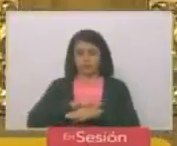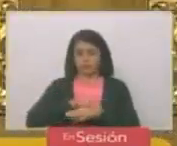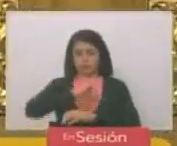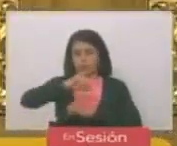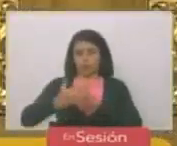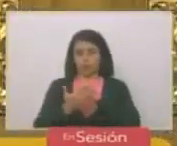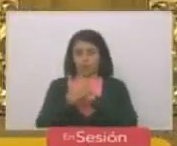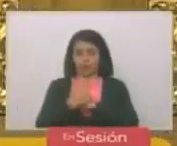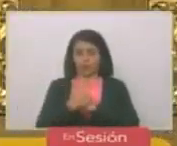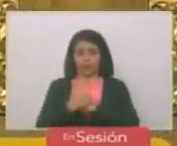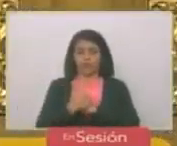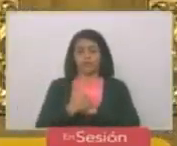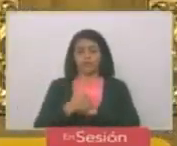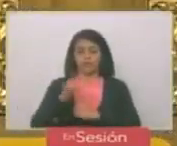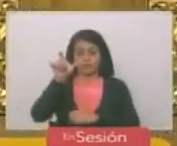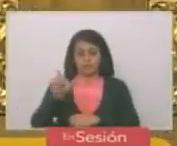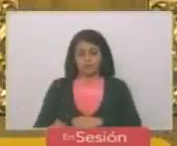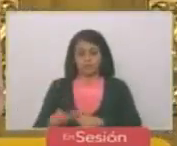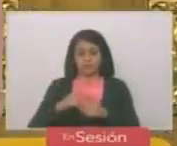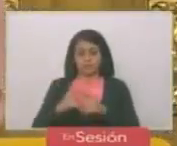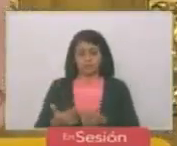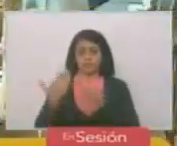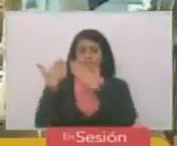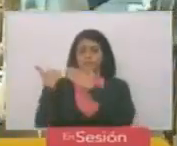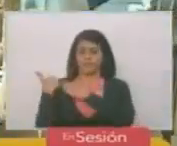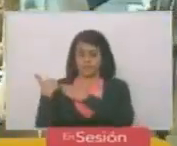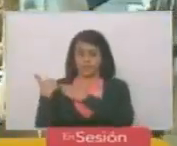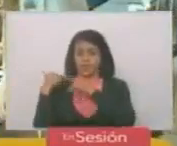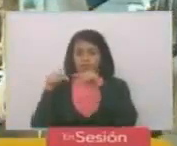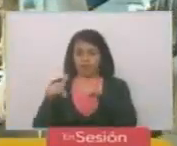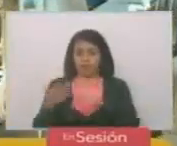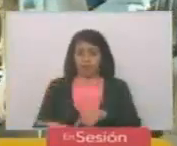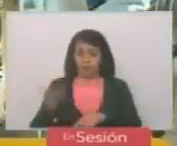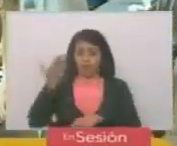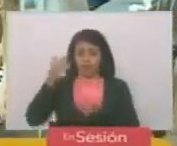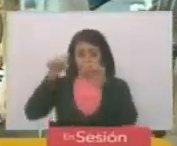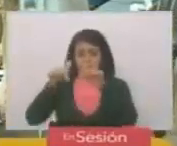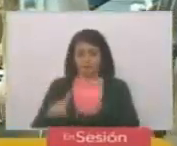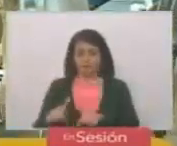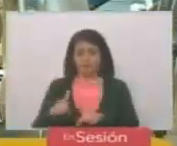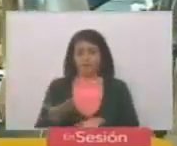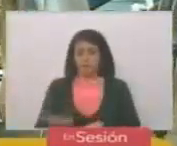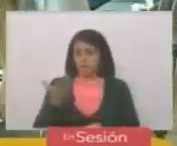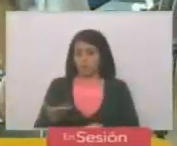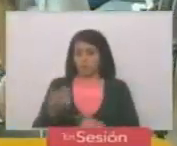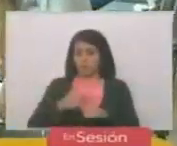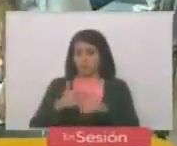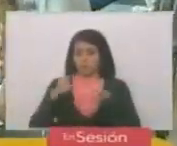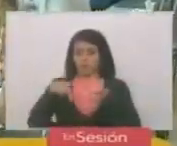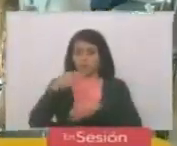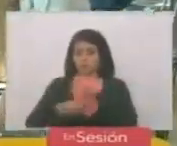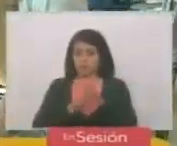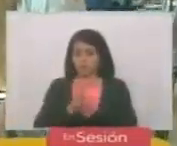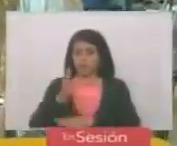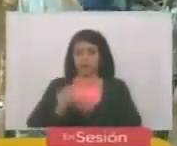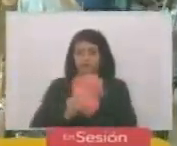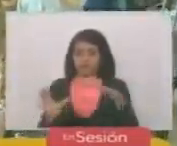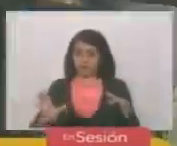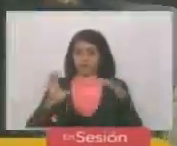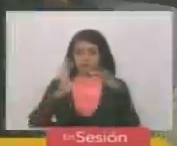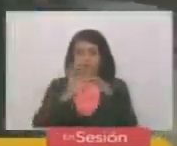Jorge Rodríguez Gómez, para que asumiera esta instancia importante para seguir